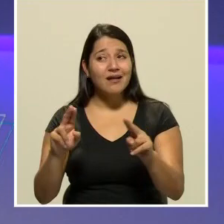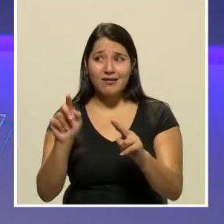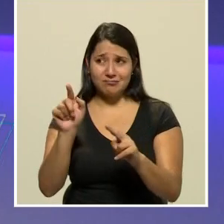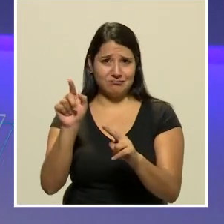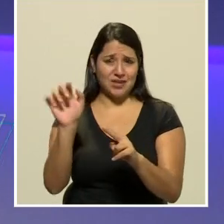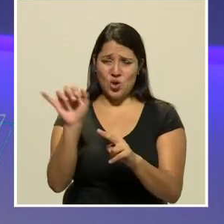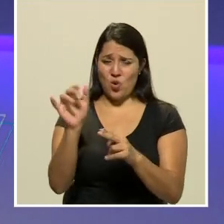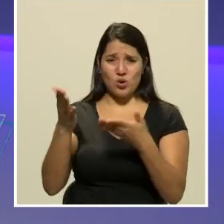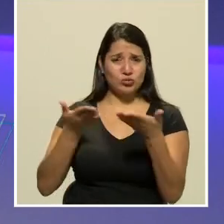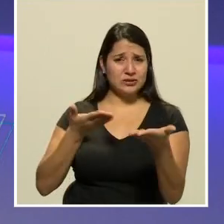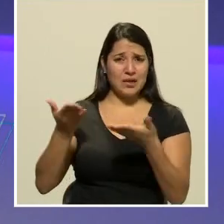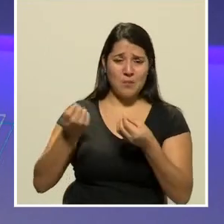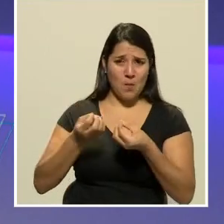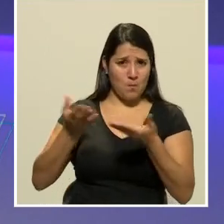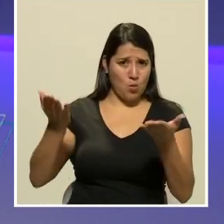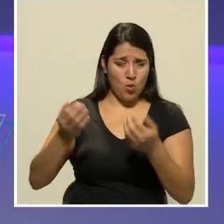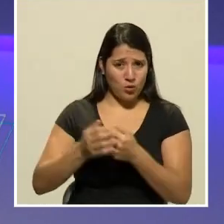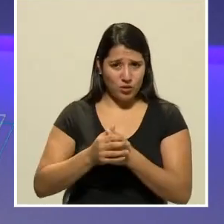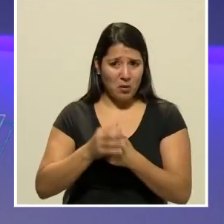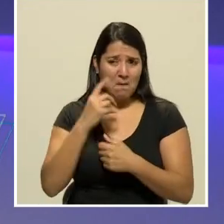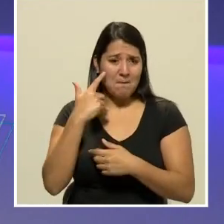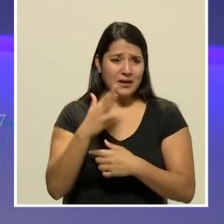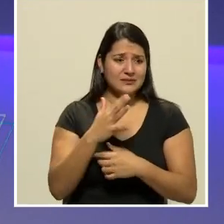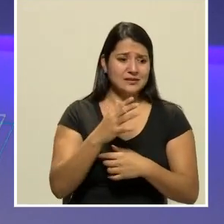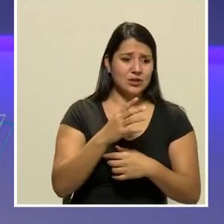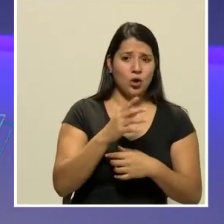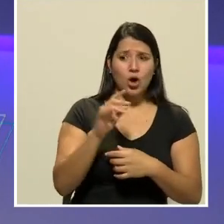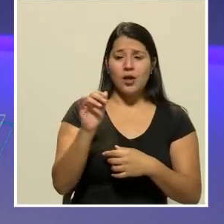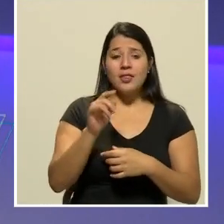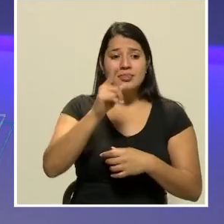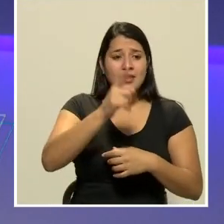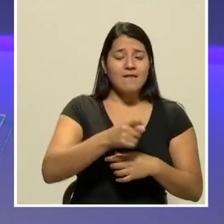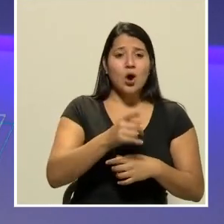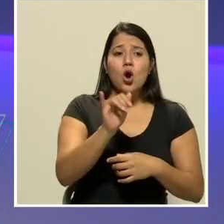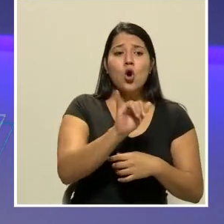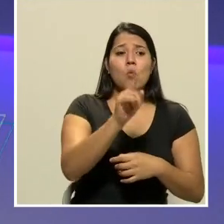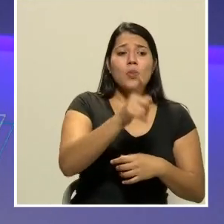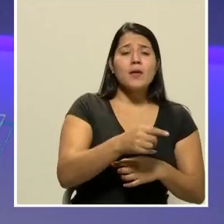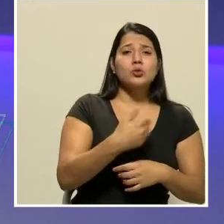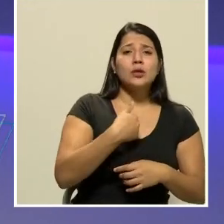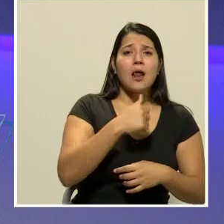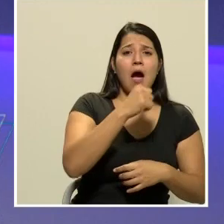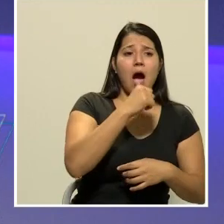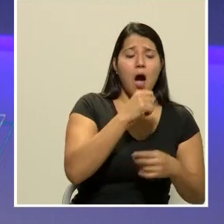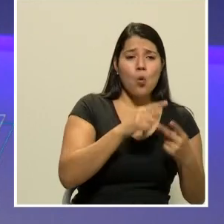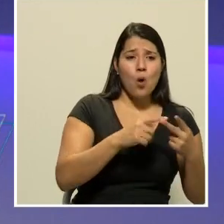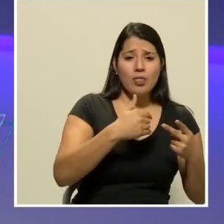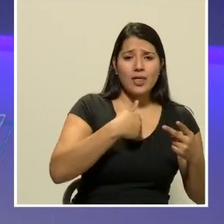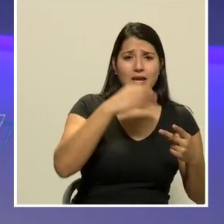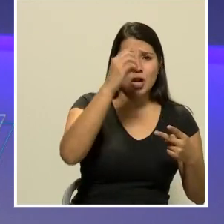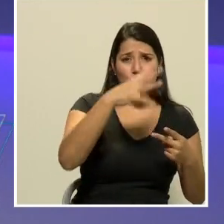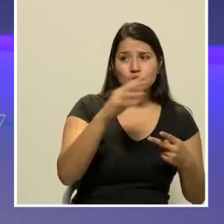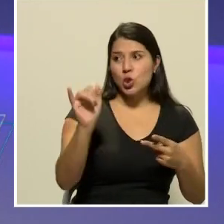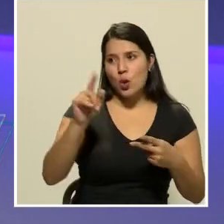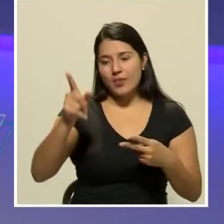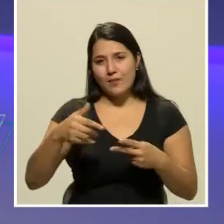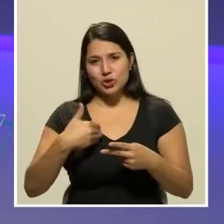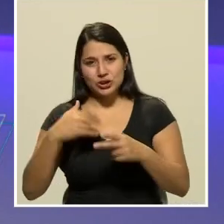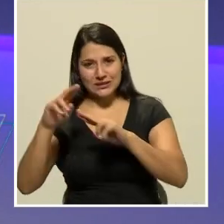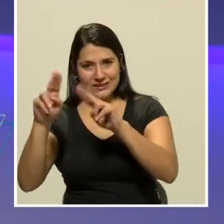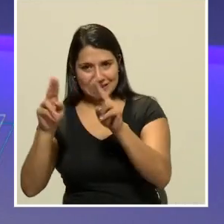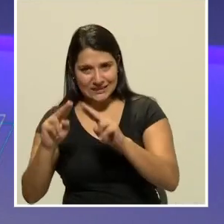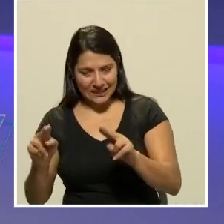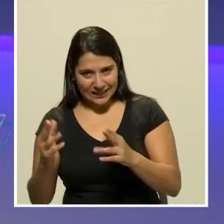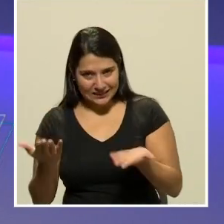públicos de tener agua potable, alcantarillado sanitario y luz eléctrica.